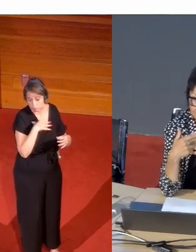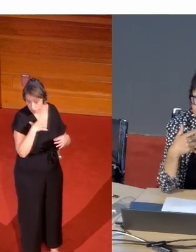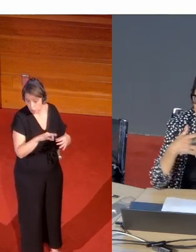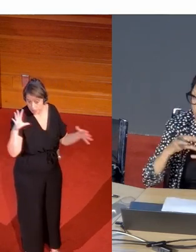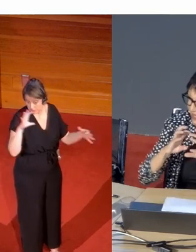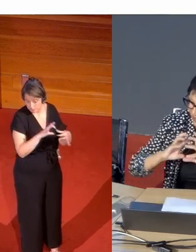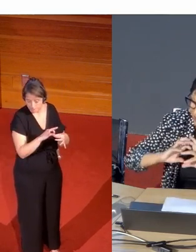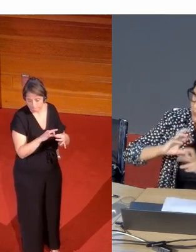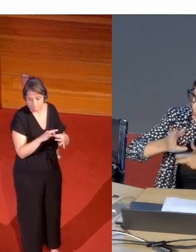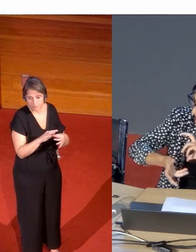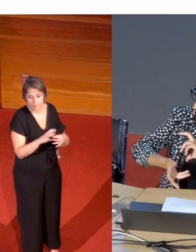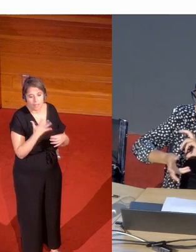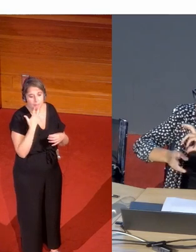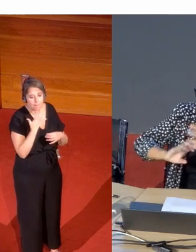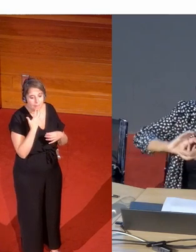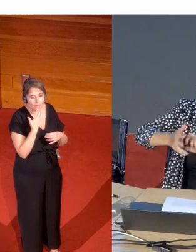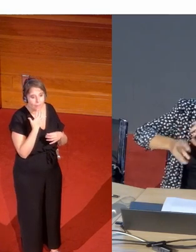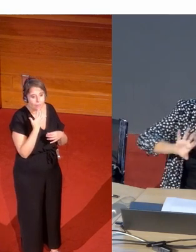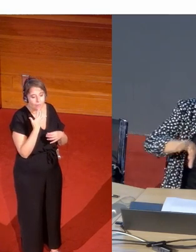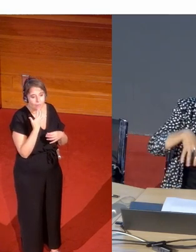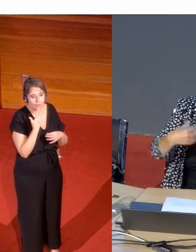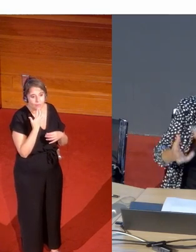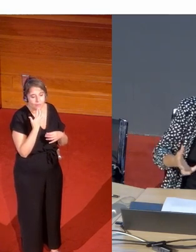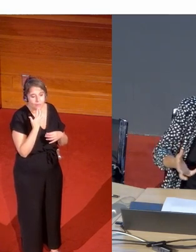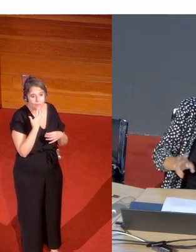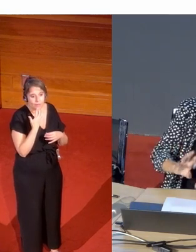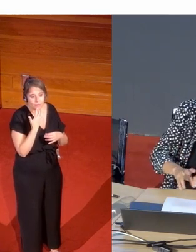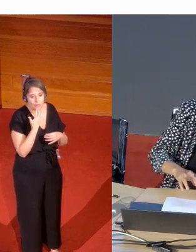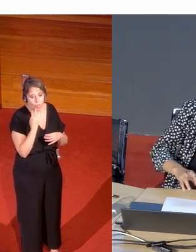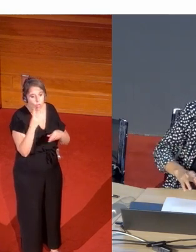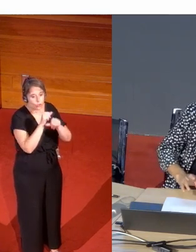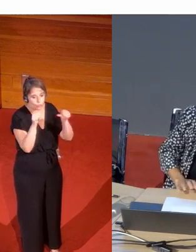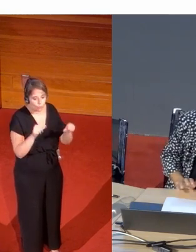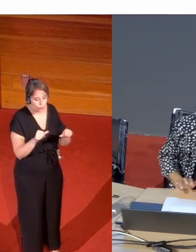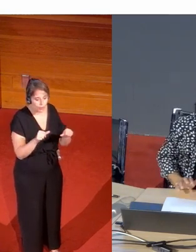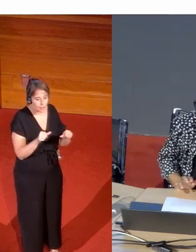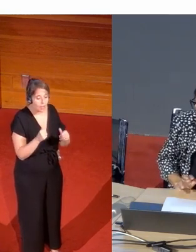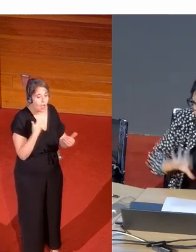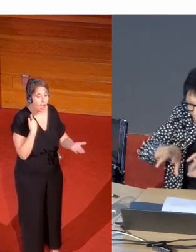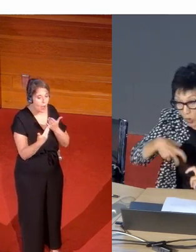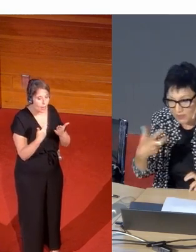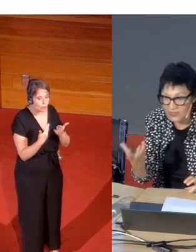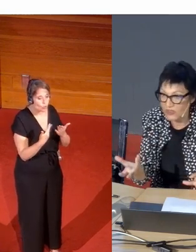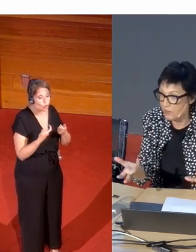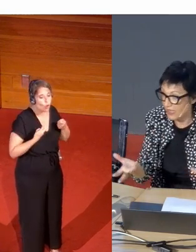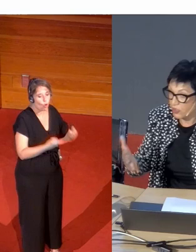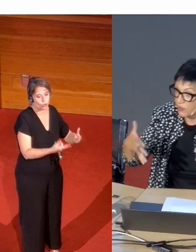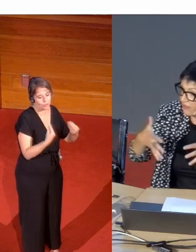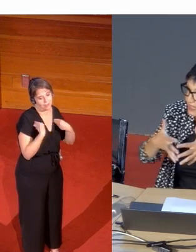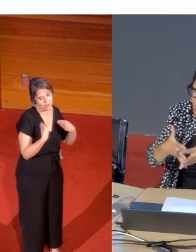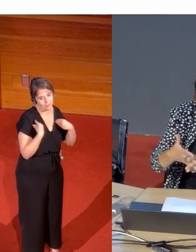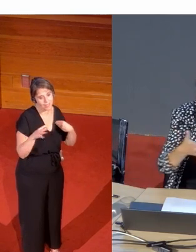distintas lo que pasa es que se verbalizan o sea de repente se verbalizan de dos formas o hablando del coste de la vida o hablando de la